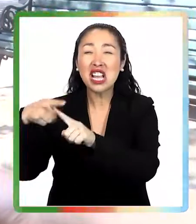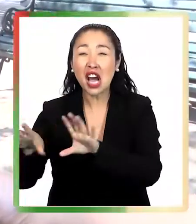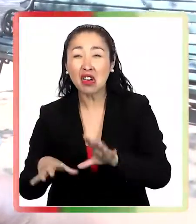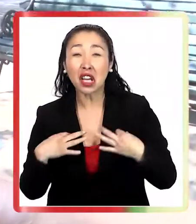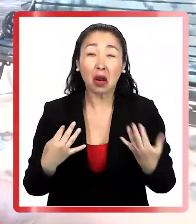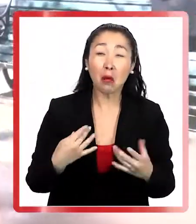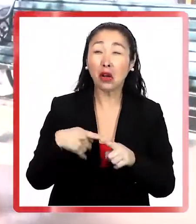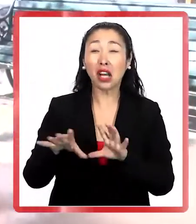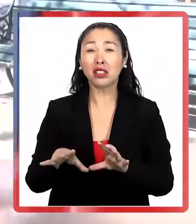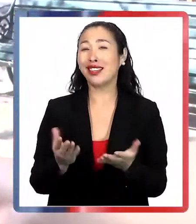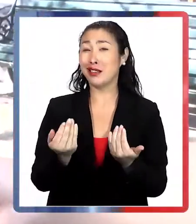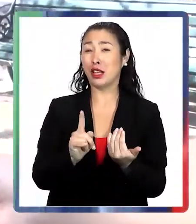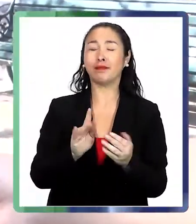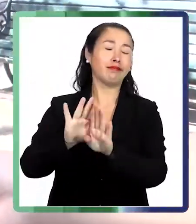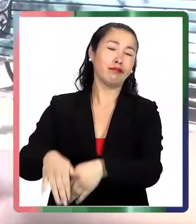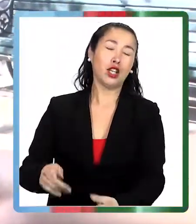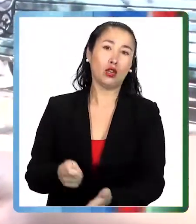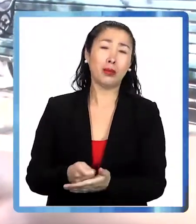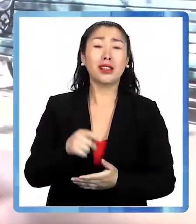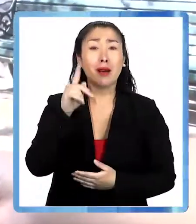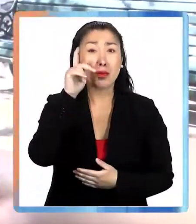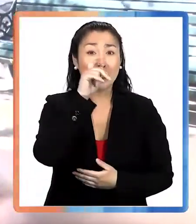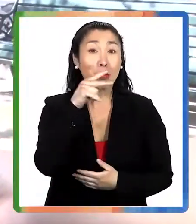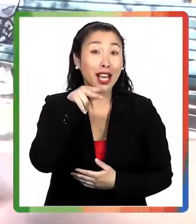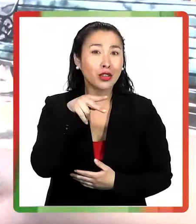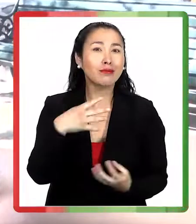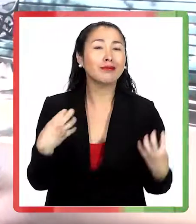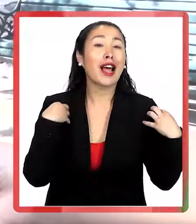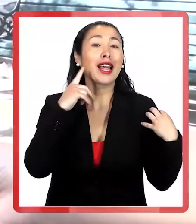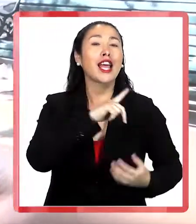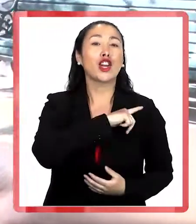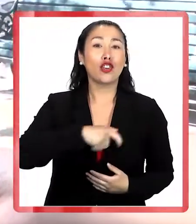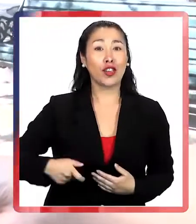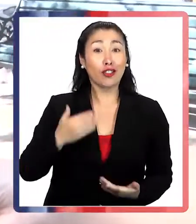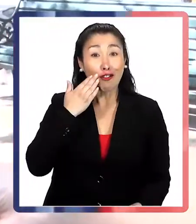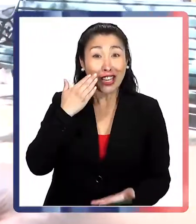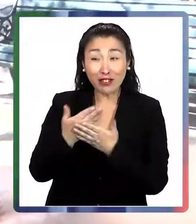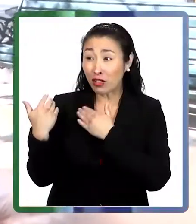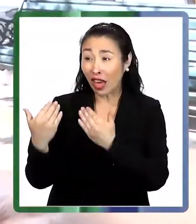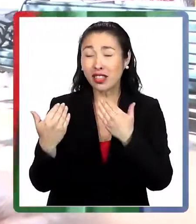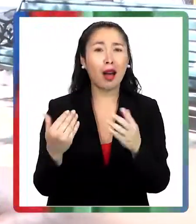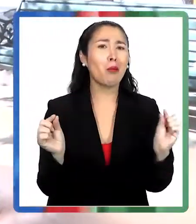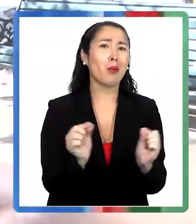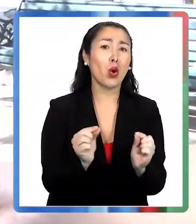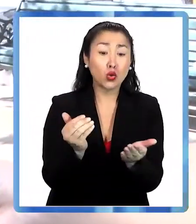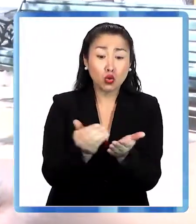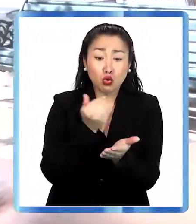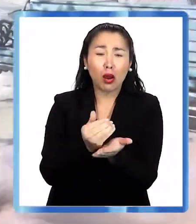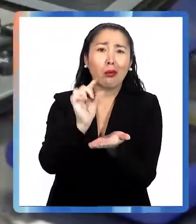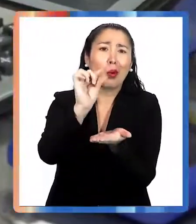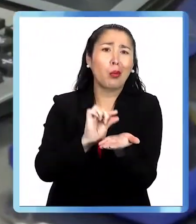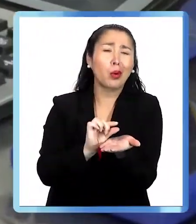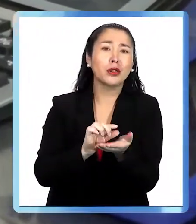son necesarias. Está bien complicado porque el tema lo tiene que ver el gobierno igual, porque los beneficios que dan son muy pocos, los sueldos son muy bajos